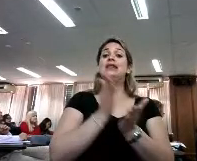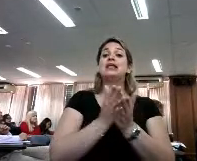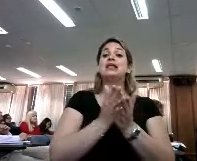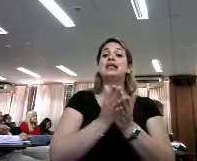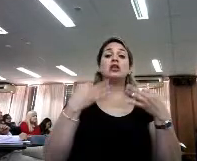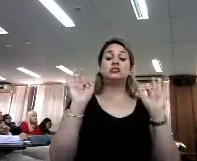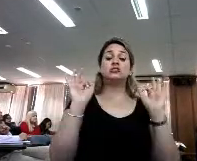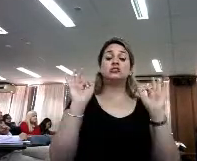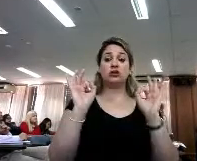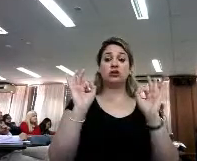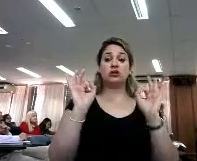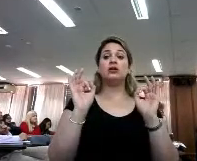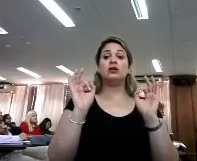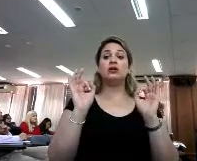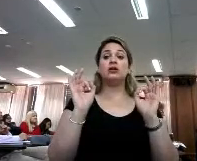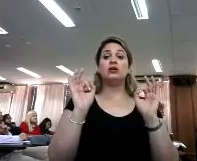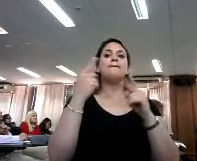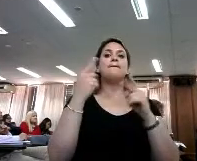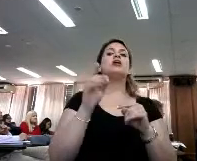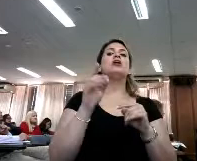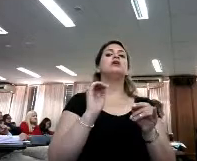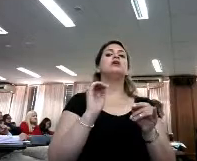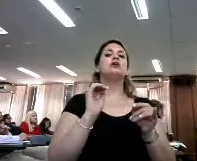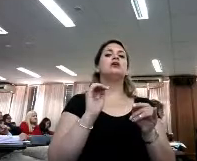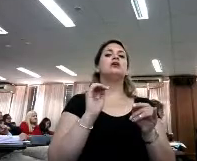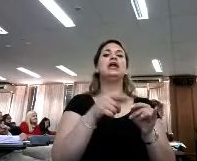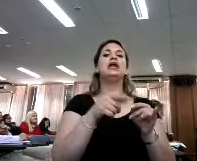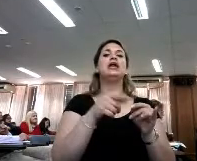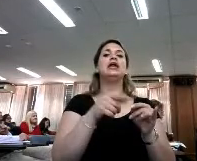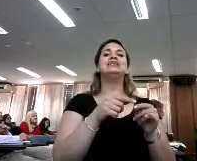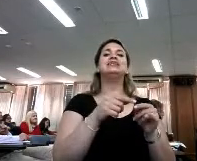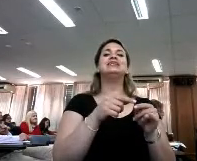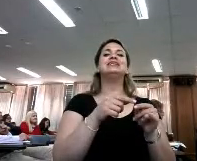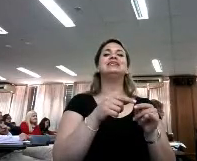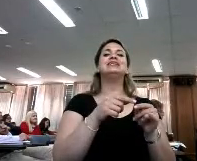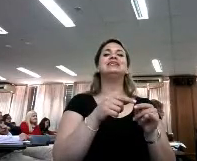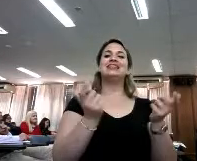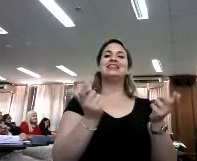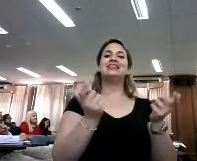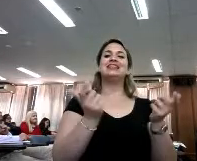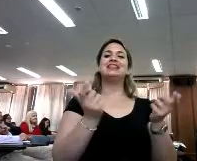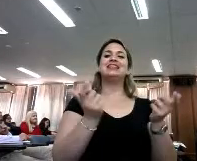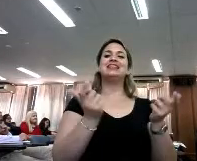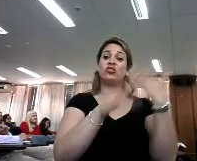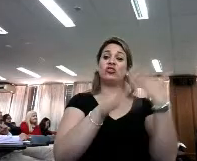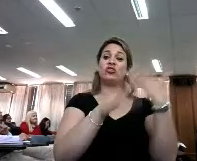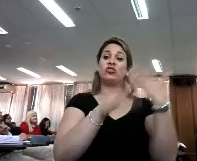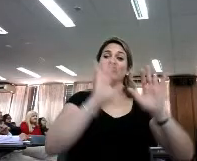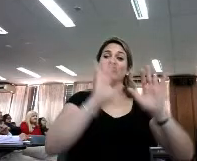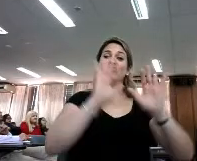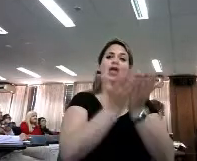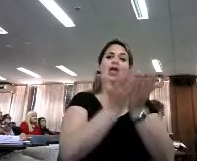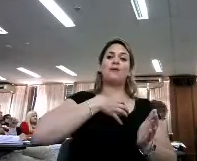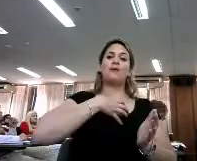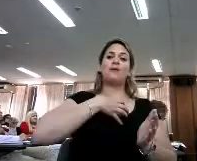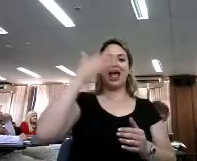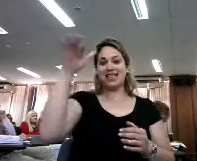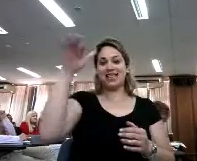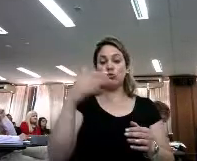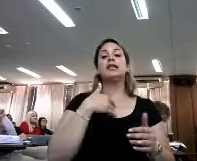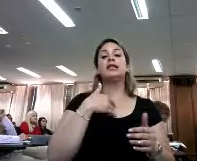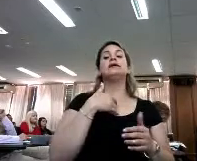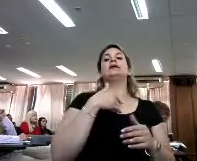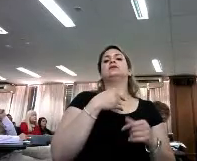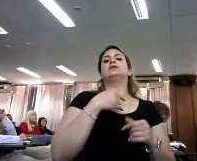buena noticia es que este tema es tan importante que el Comité de Desarrollo de la Organización Mundial de la Propiedad Intelectual viene discutiendo